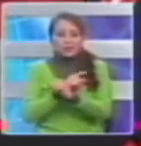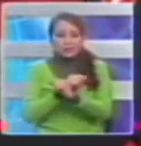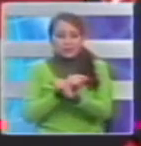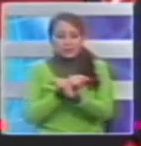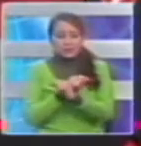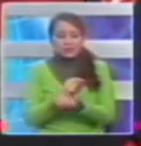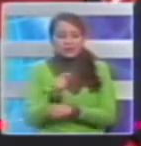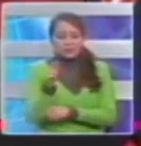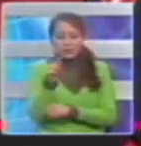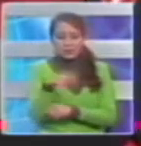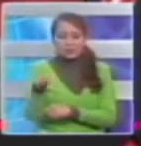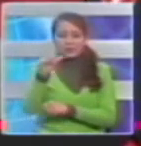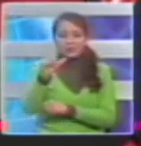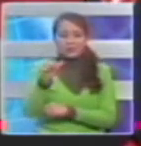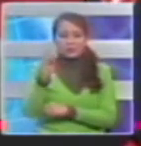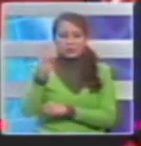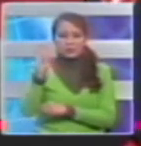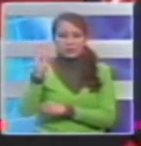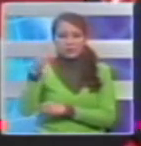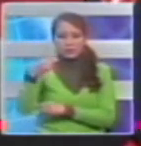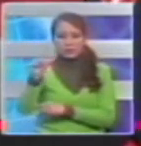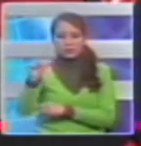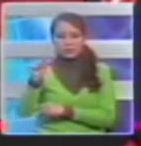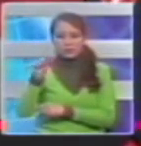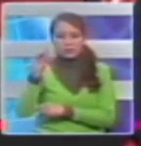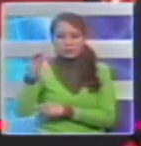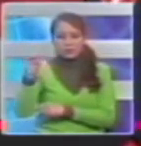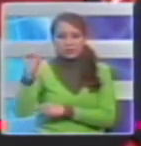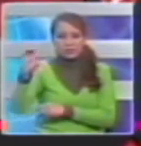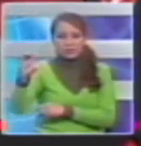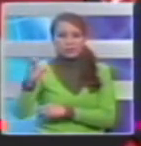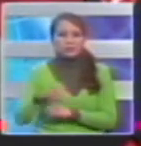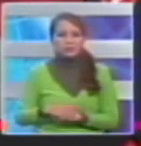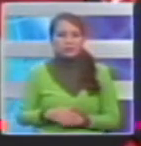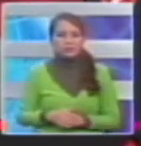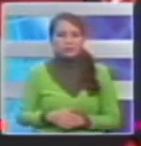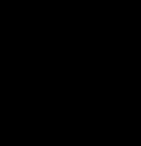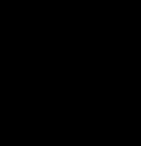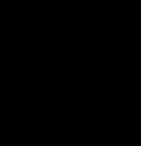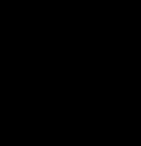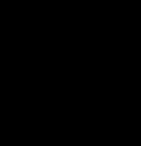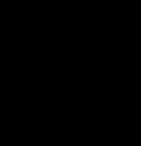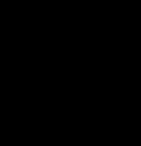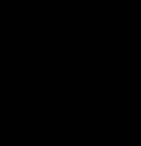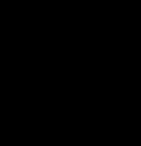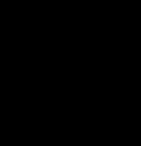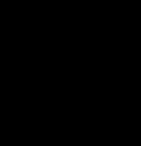podrán seguirnos en Twitter en @enbogaec y también en Instagram en Enboga Empresarial.